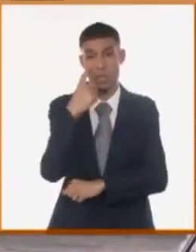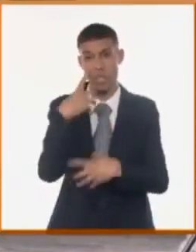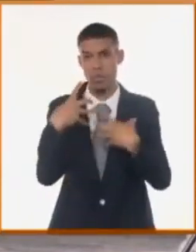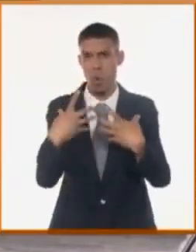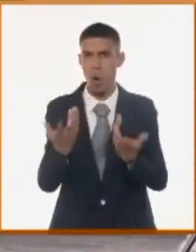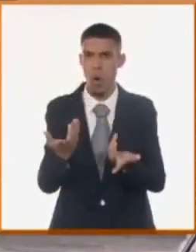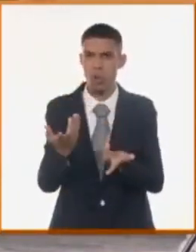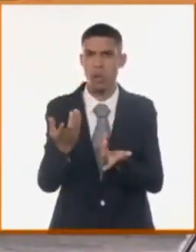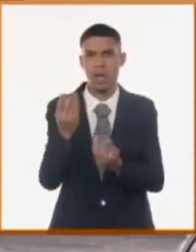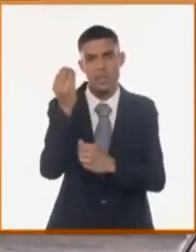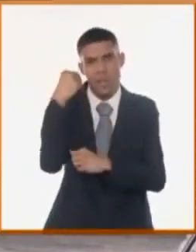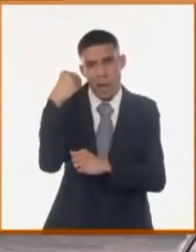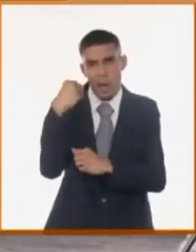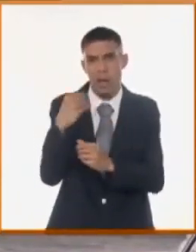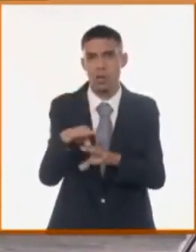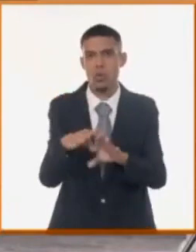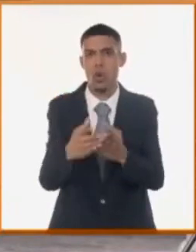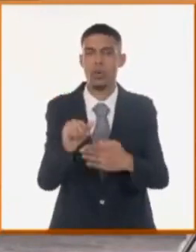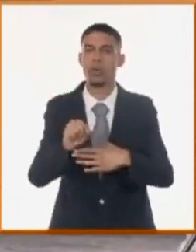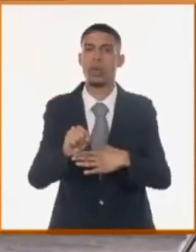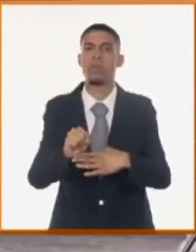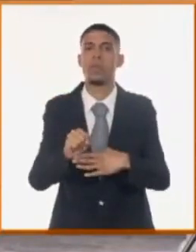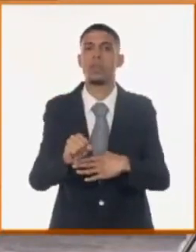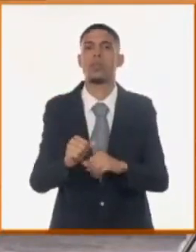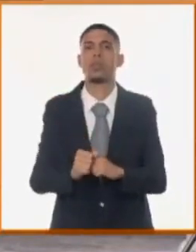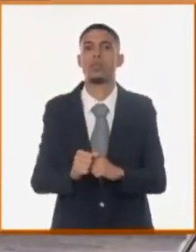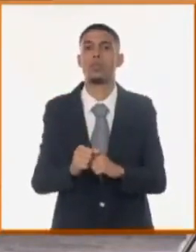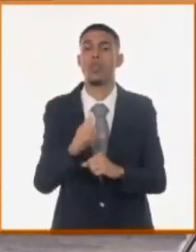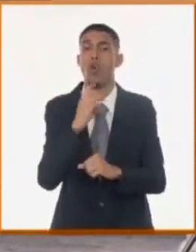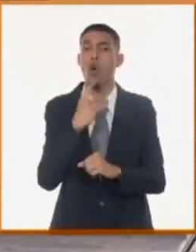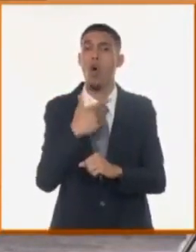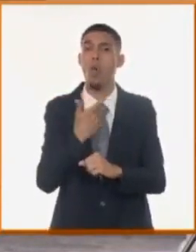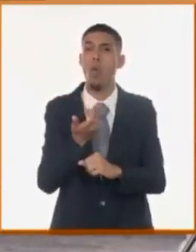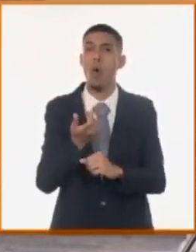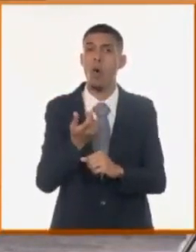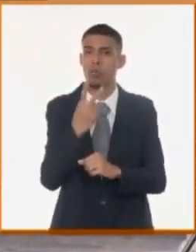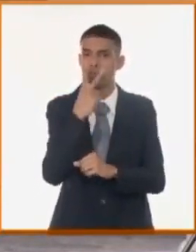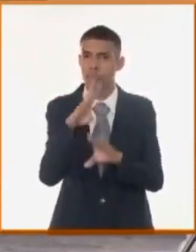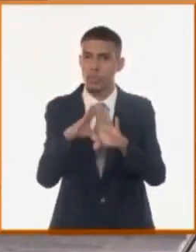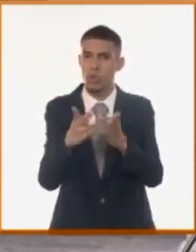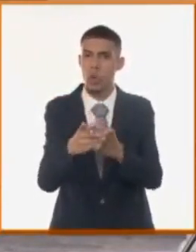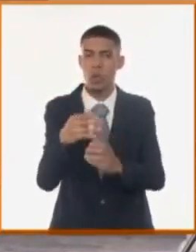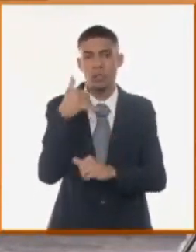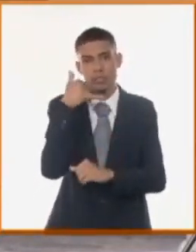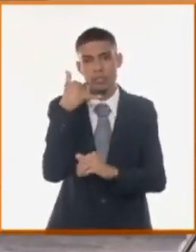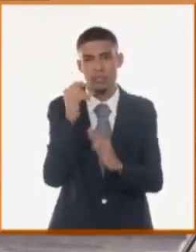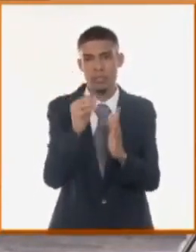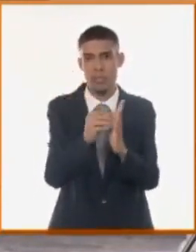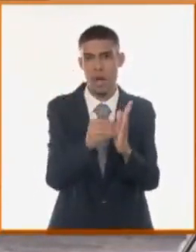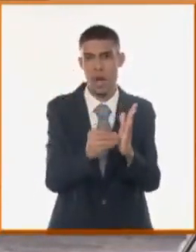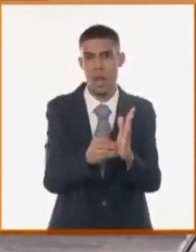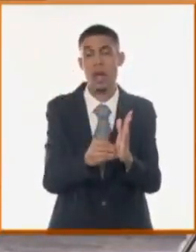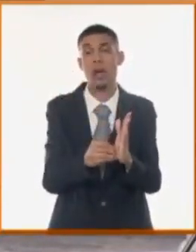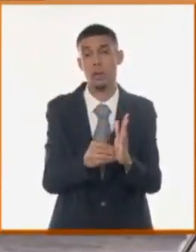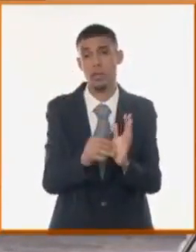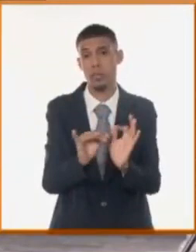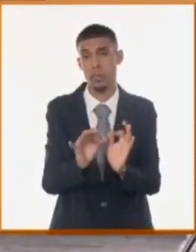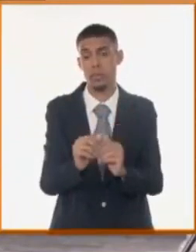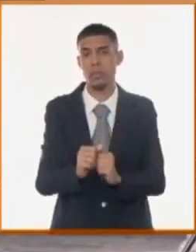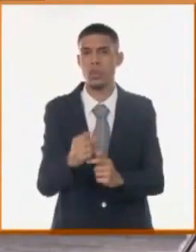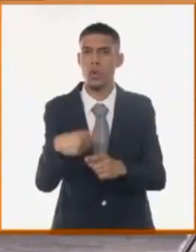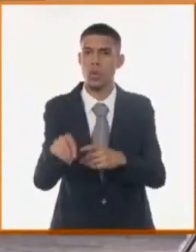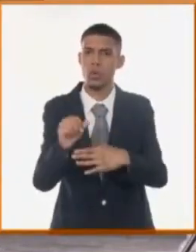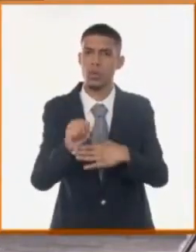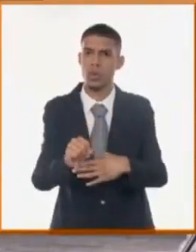gobierno, nuestro propio servicio de titulares en los móviles para los lectores de Cuba Debate, otros servicios que